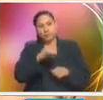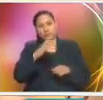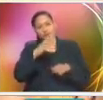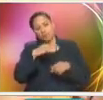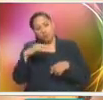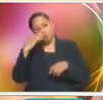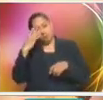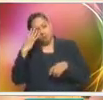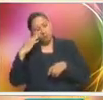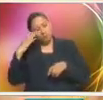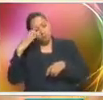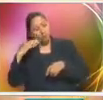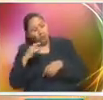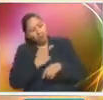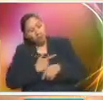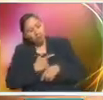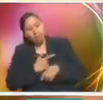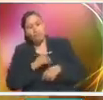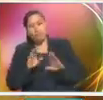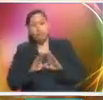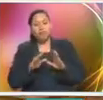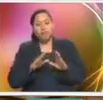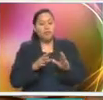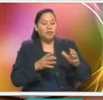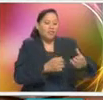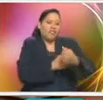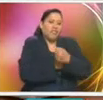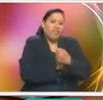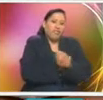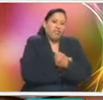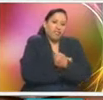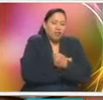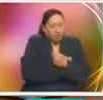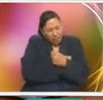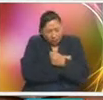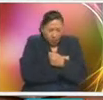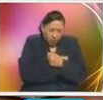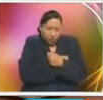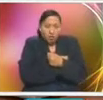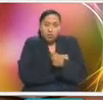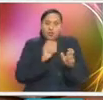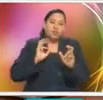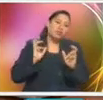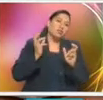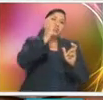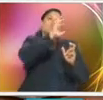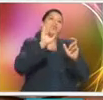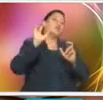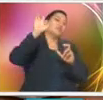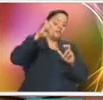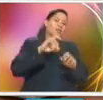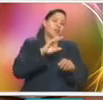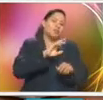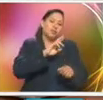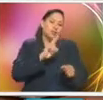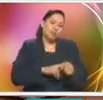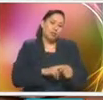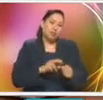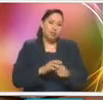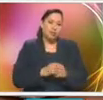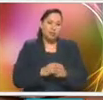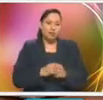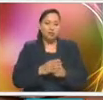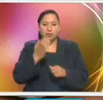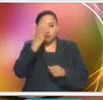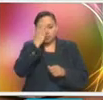ellos. Pero bueno, igual que cualquier animal, si excedes un poquito a la fuerza, sí puede lastimar, ¿no? Yo creo que sí, que tener una mordida, claro, o algo así.